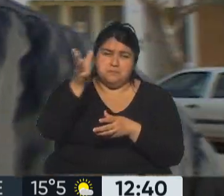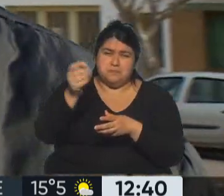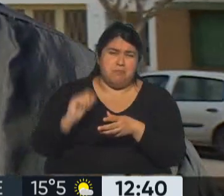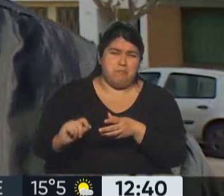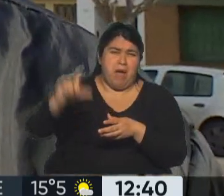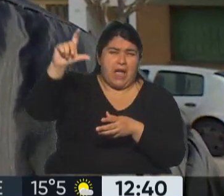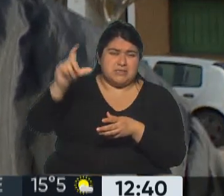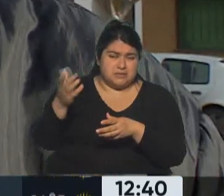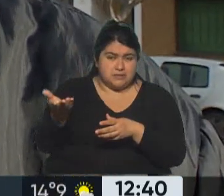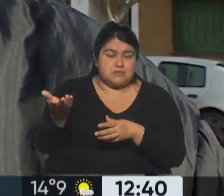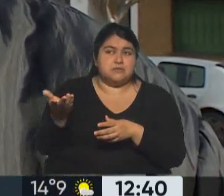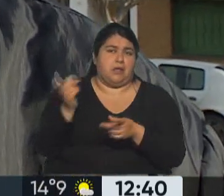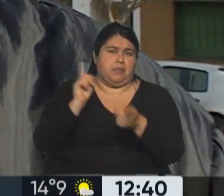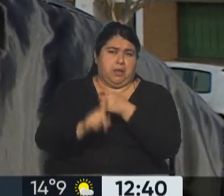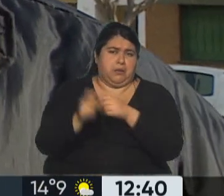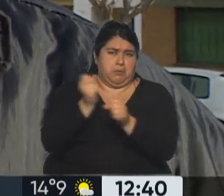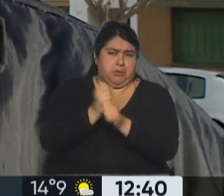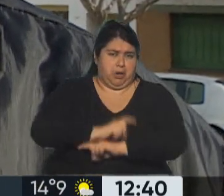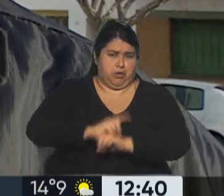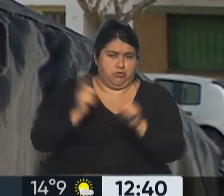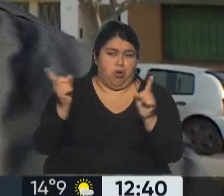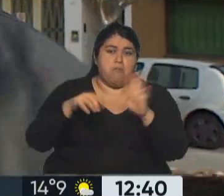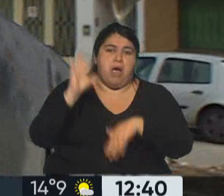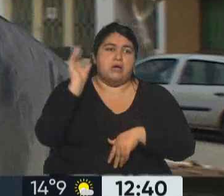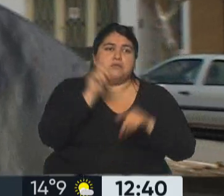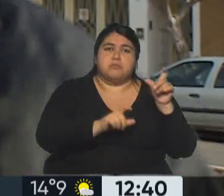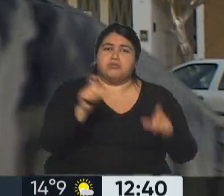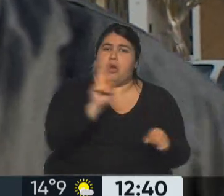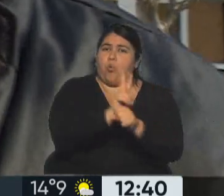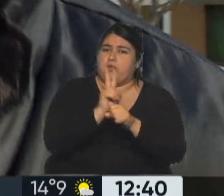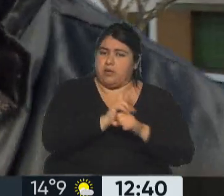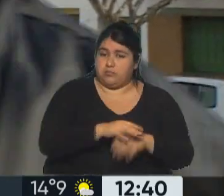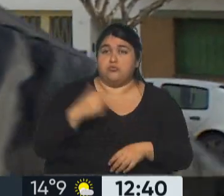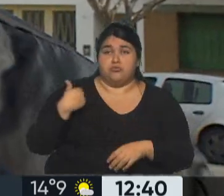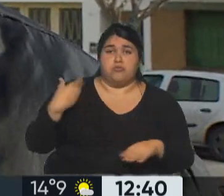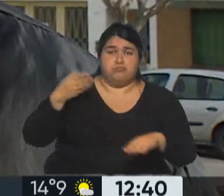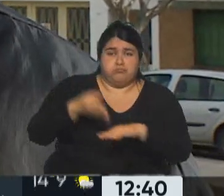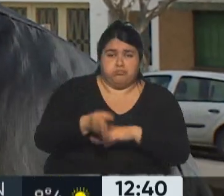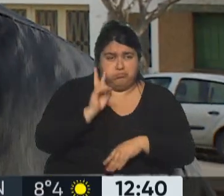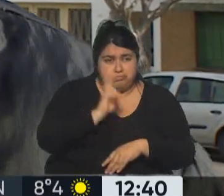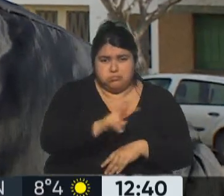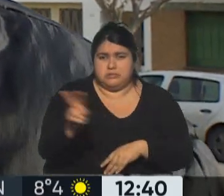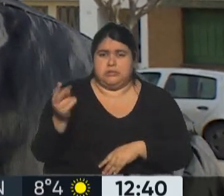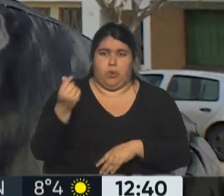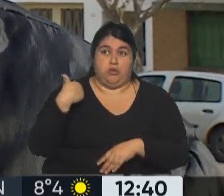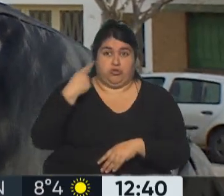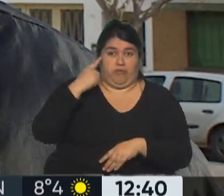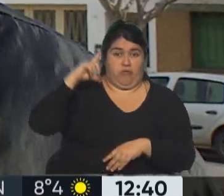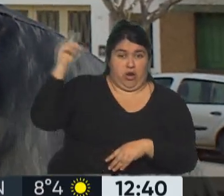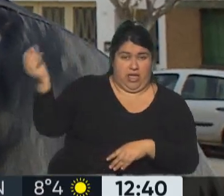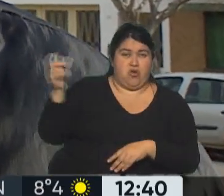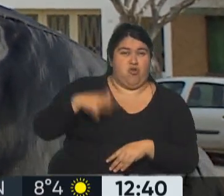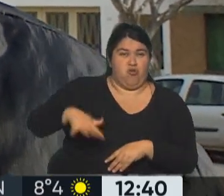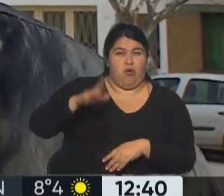caros, directamente no trabajan con ellos, defendiendo al cliente? No, yo lo veo bien, acá lo veo bien. Yo vengo de lejos, vengo del